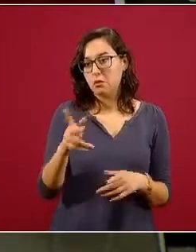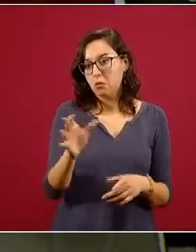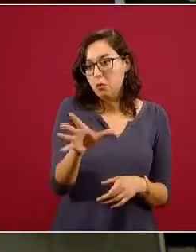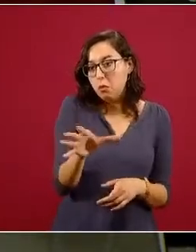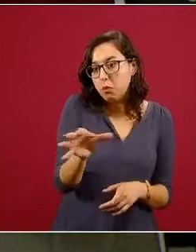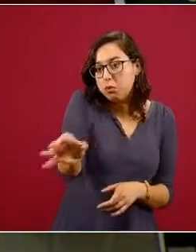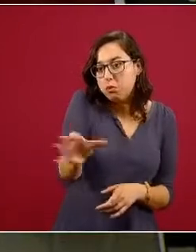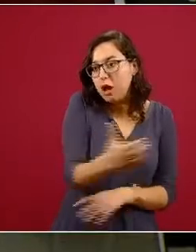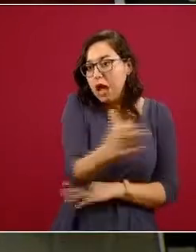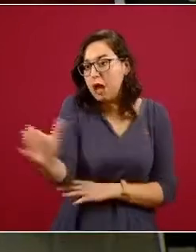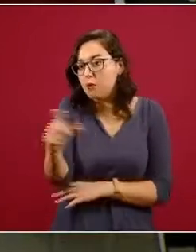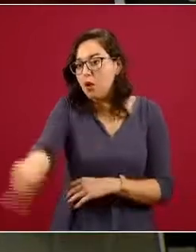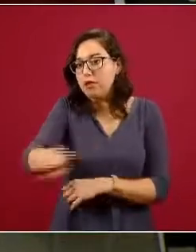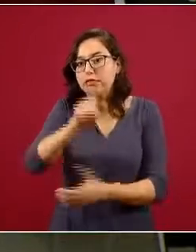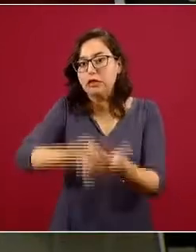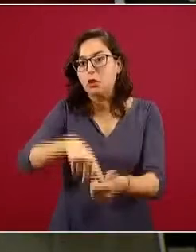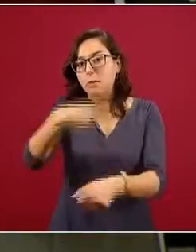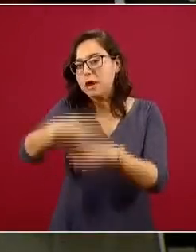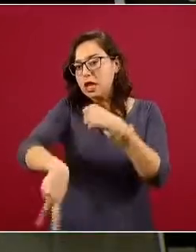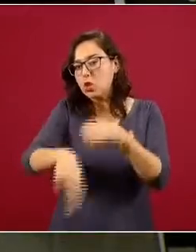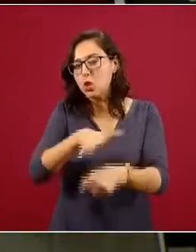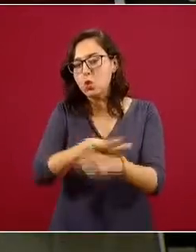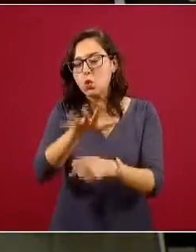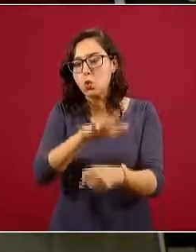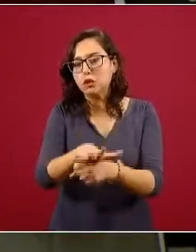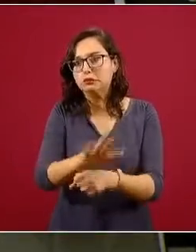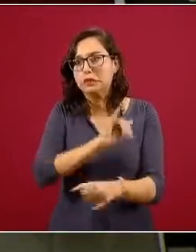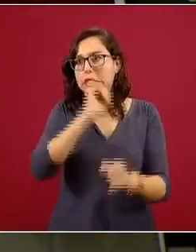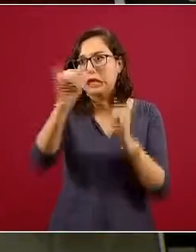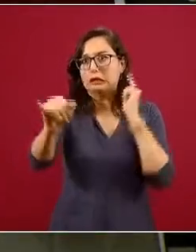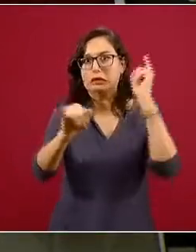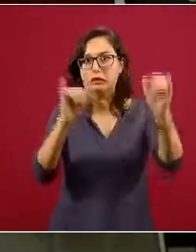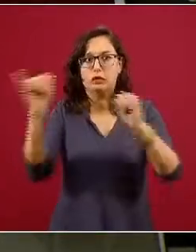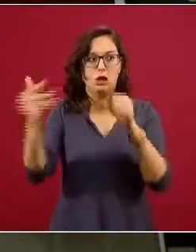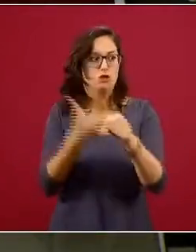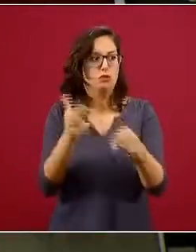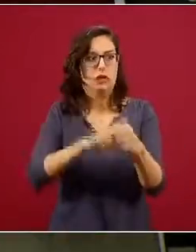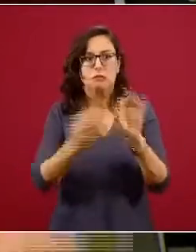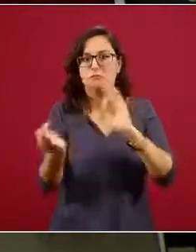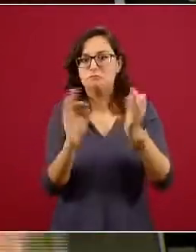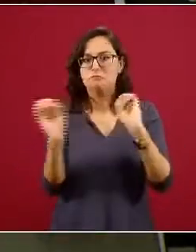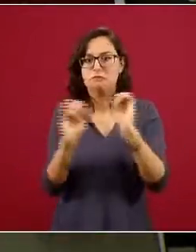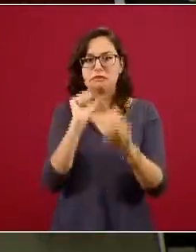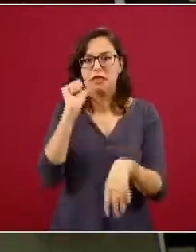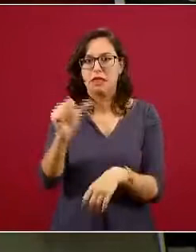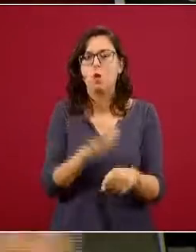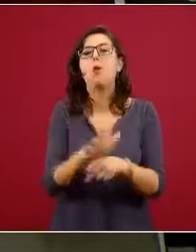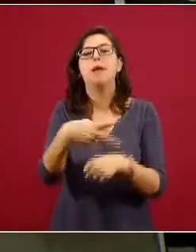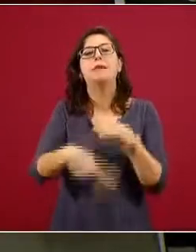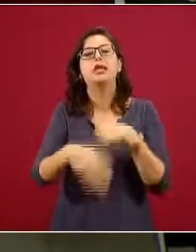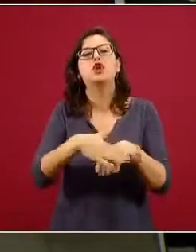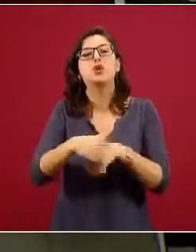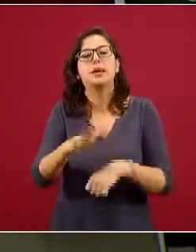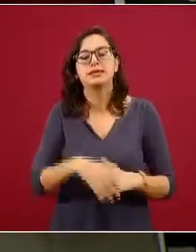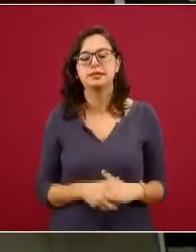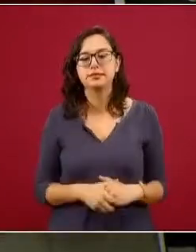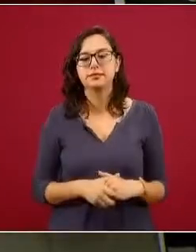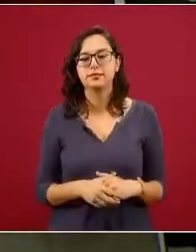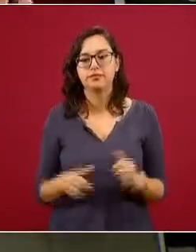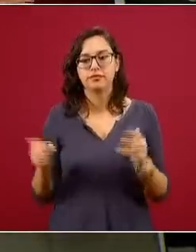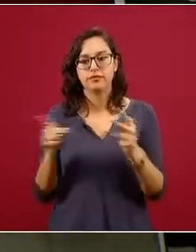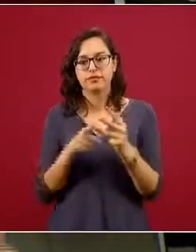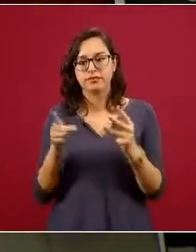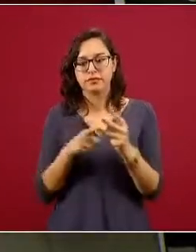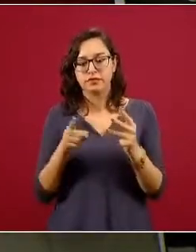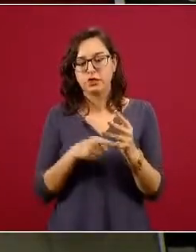¿no? Sobre todo en las que están más alejadas y que están alejadas de centros de salud. Y yo sí tengo una pregunta,